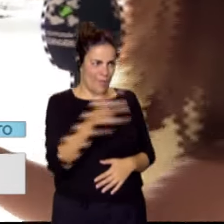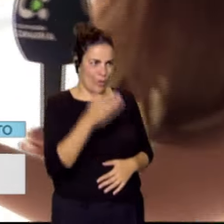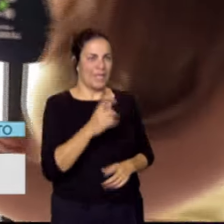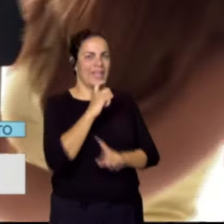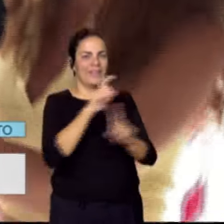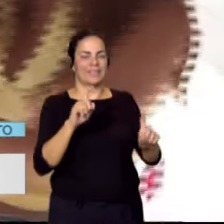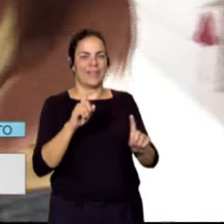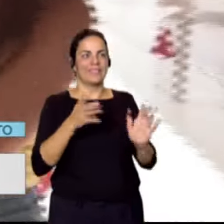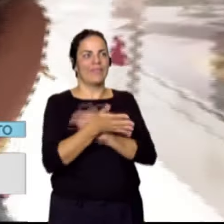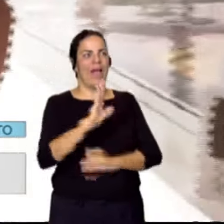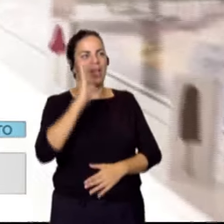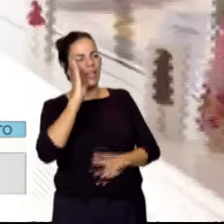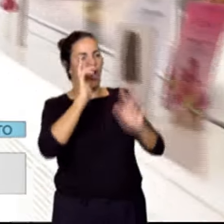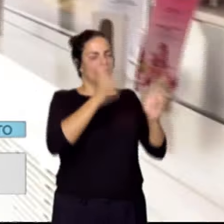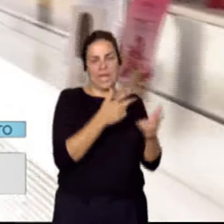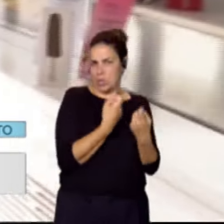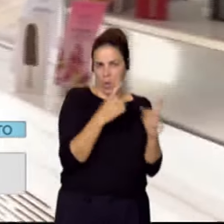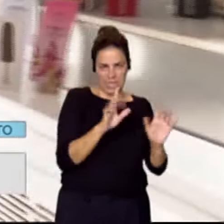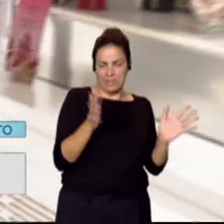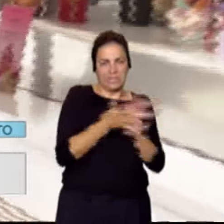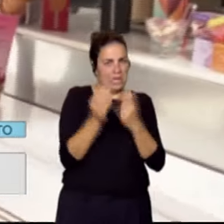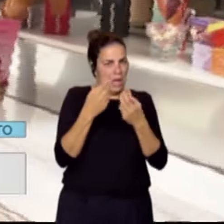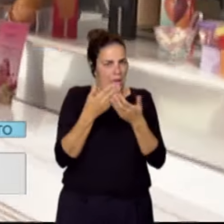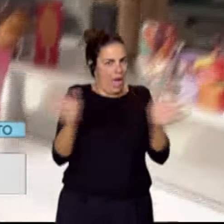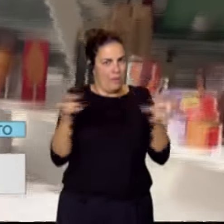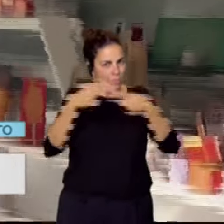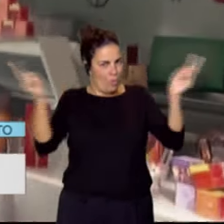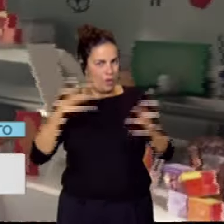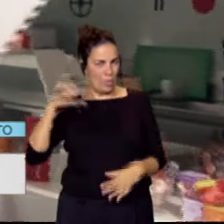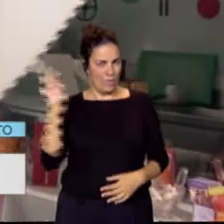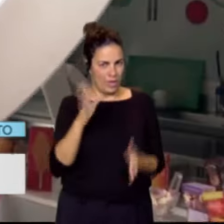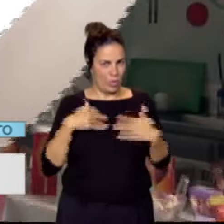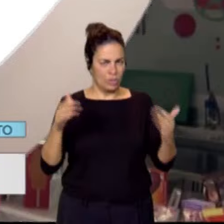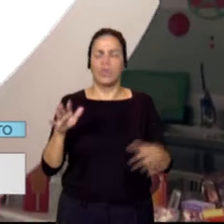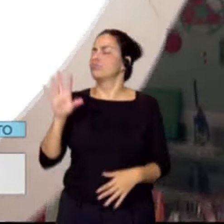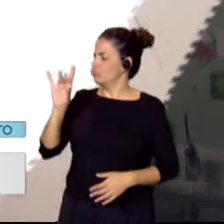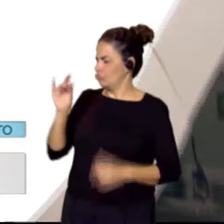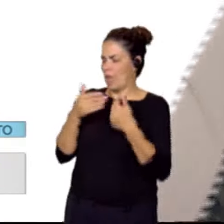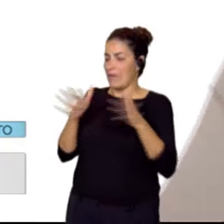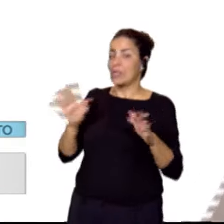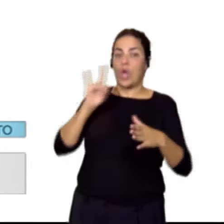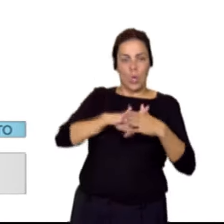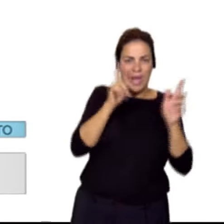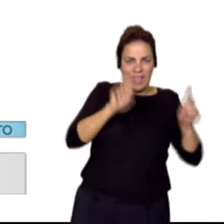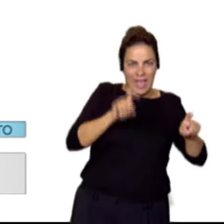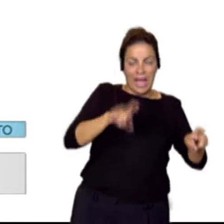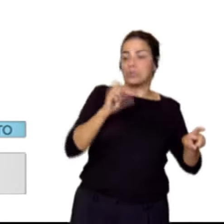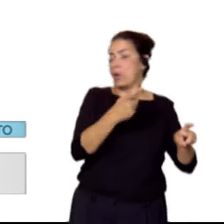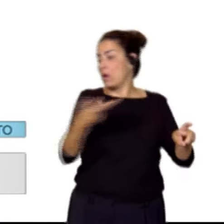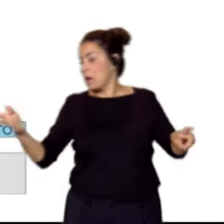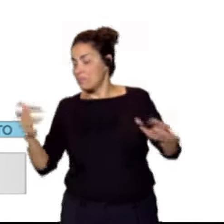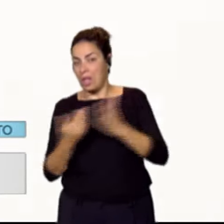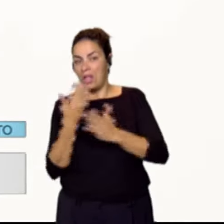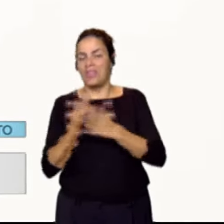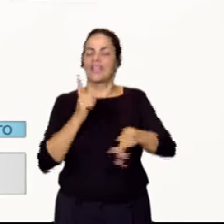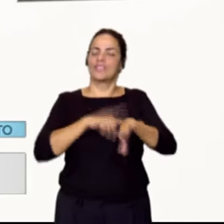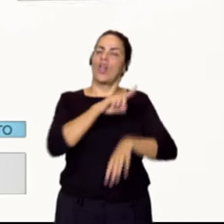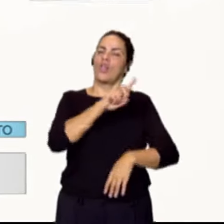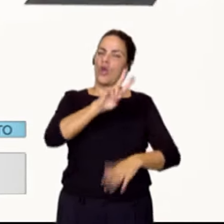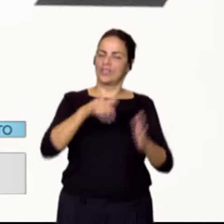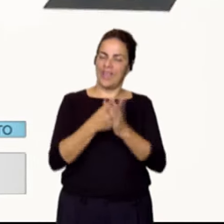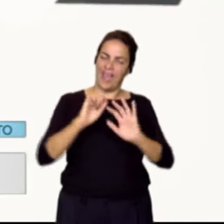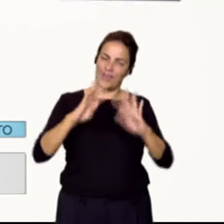está abierto al público que podemos acudir aquí cuando queramos totalmente abierto lunes descanso pero el resto de días de de 12 a 99:30 pues